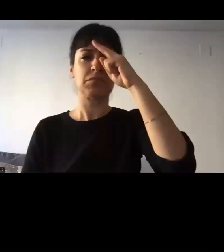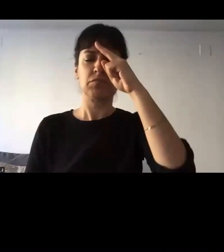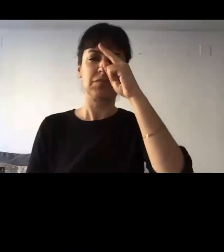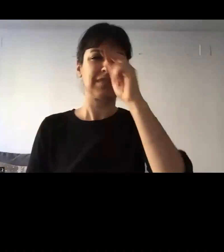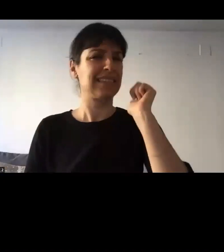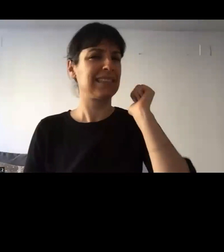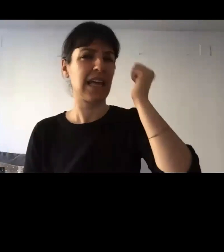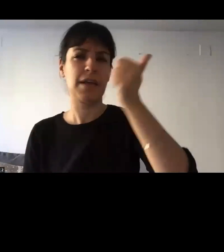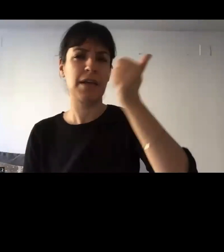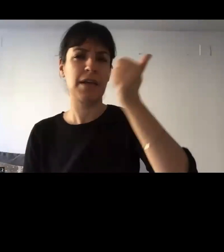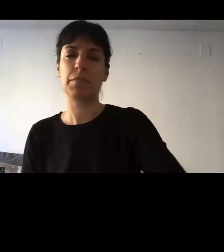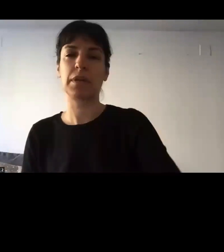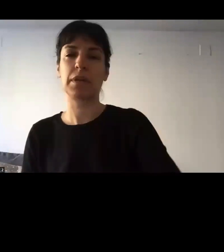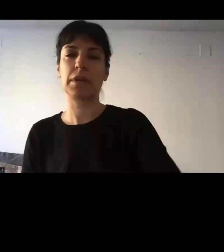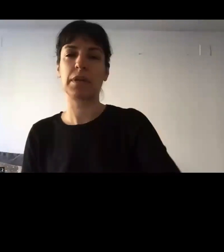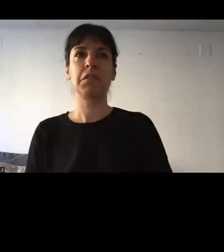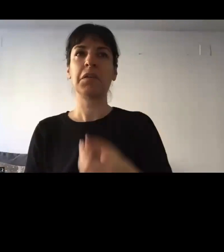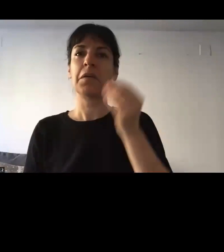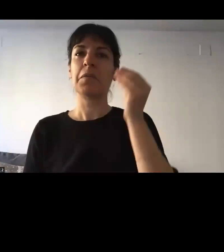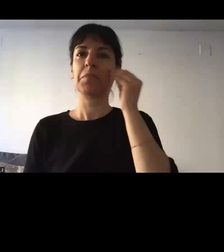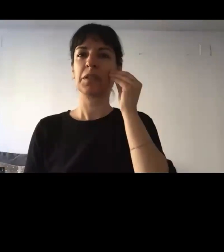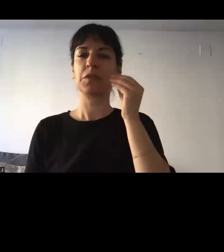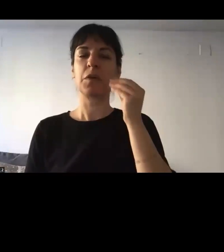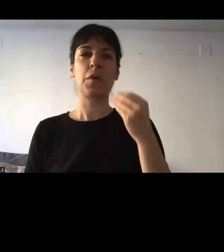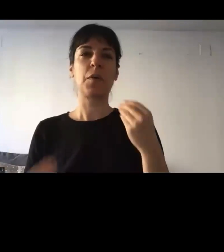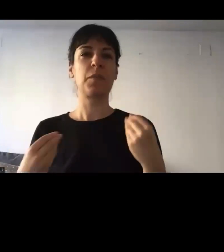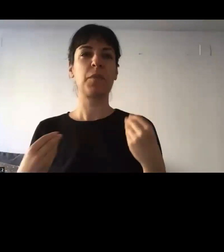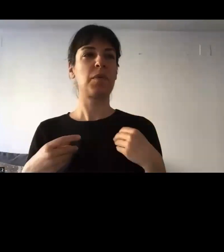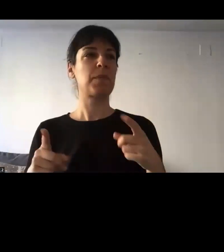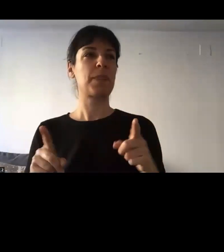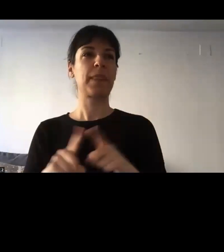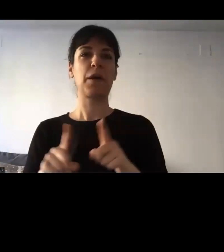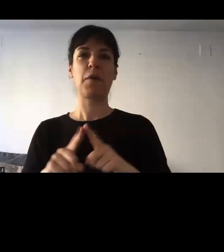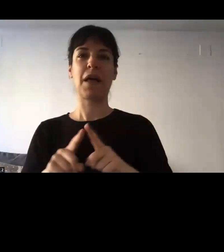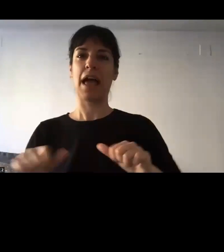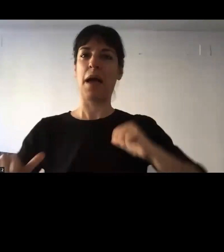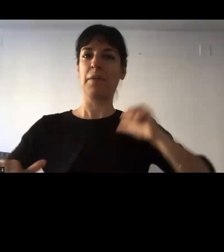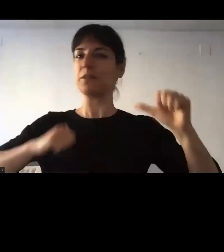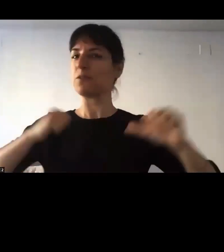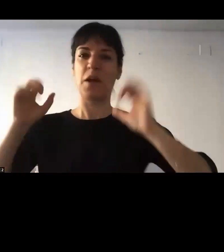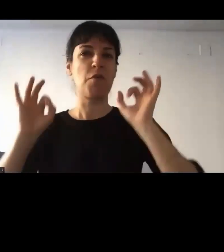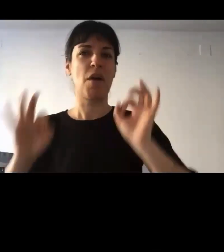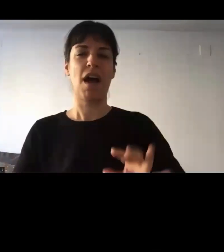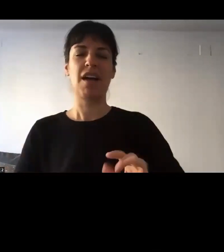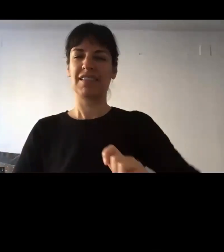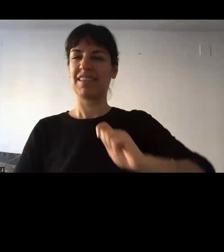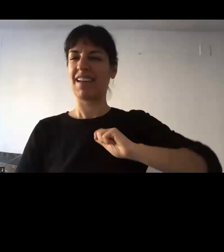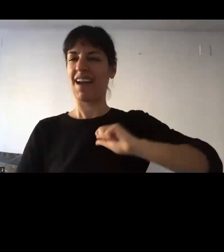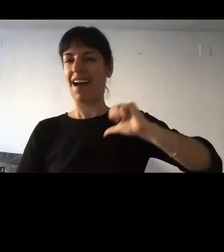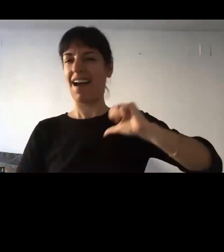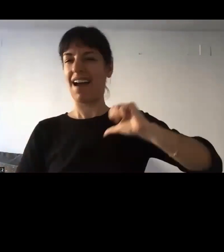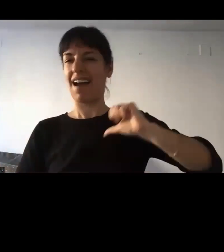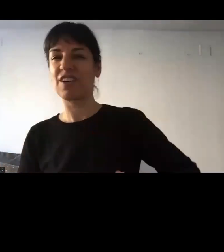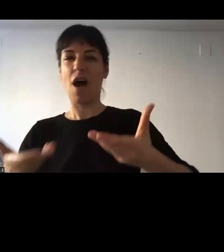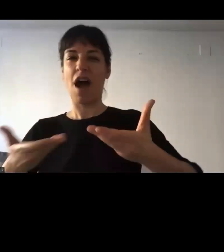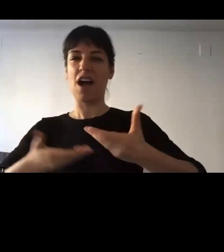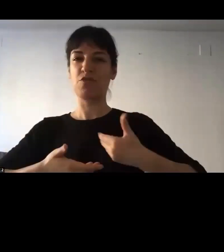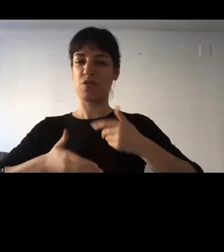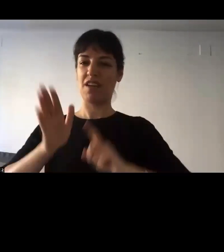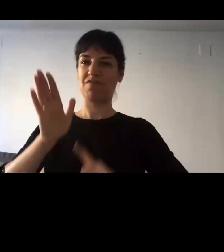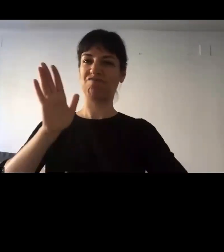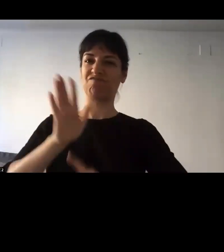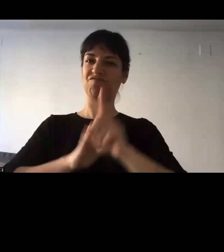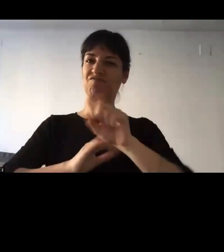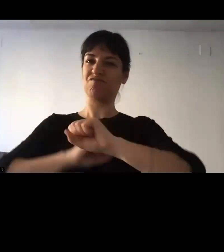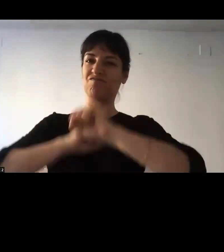una aventura que va a ser realmente enriquecedora y que os va a ayudar mucho a crecer vosotros también como personas, no solo